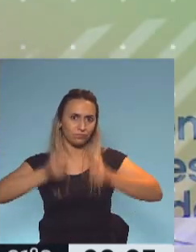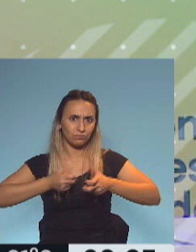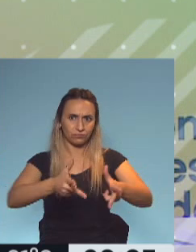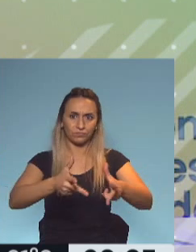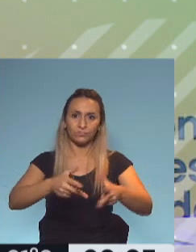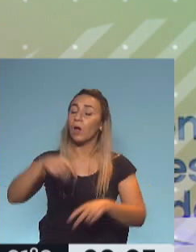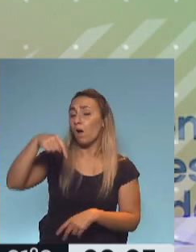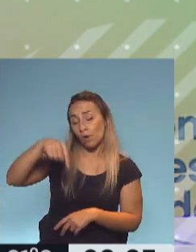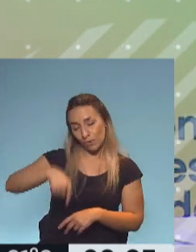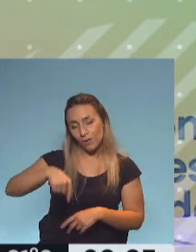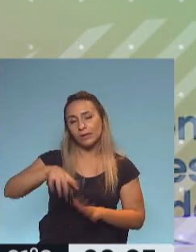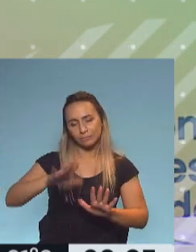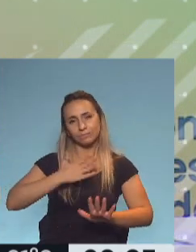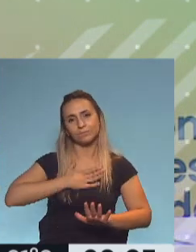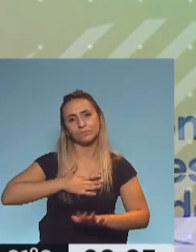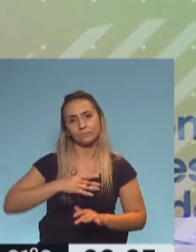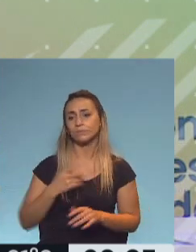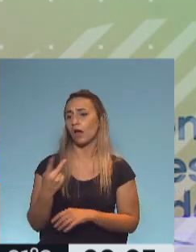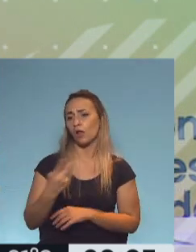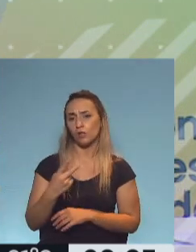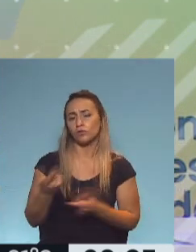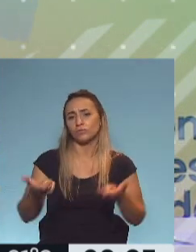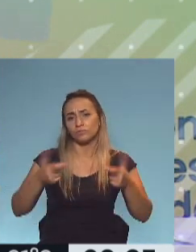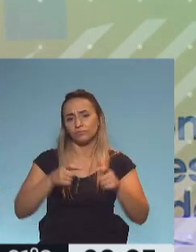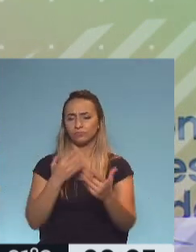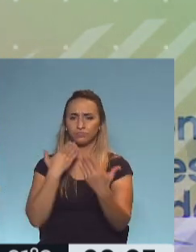Hoy pudimos hablar como corresponde,